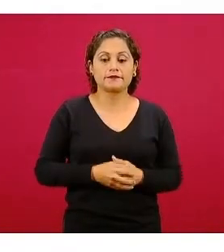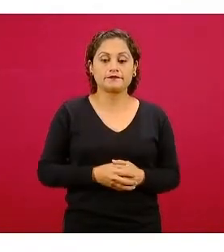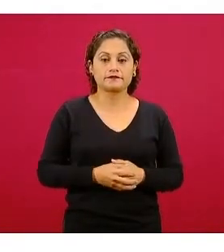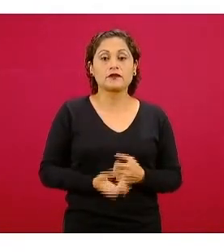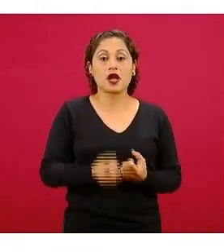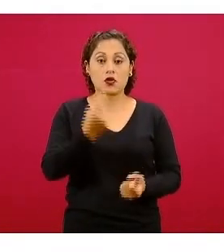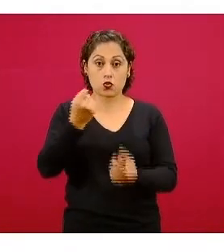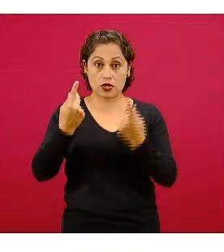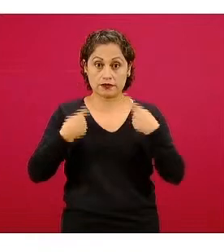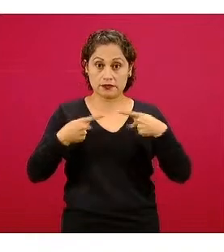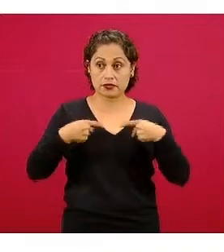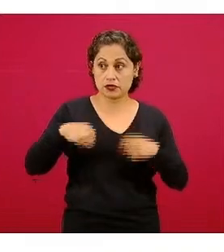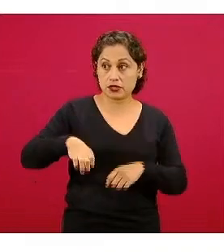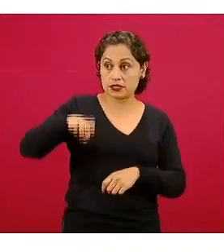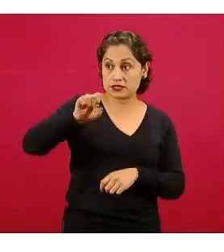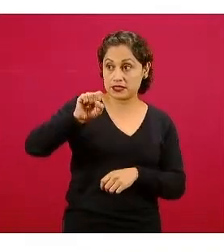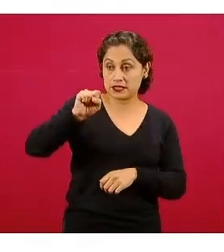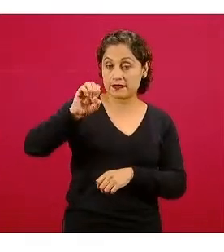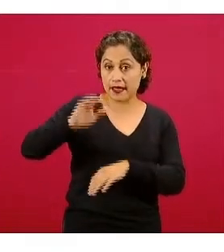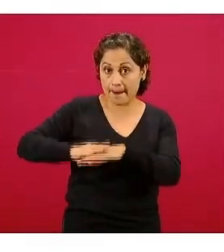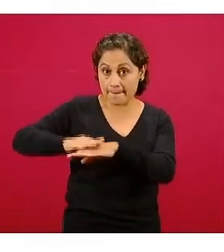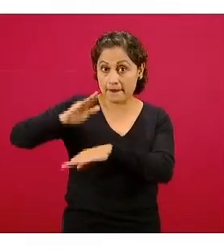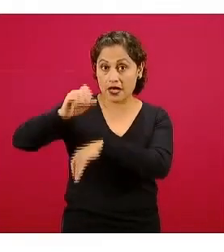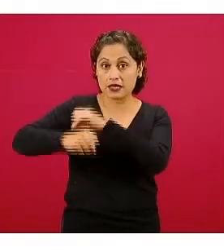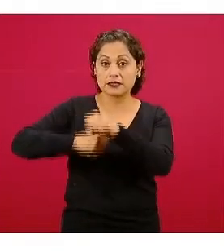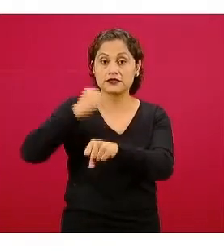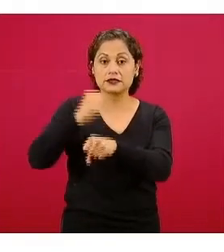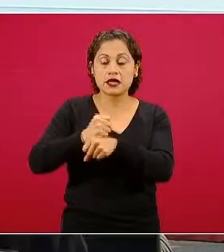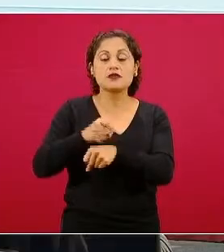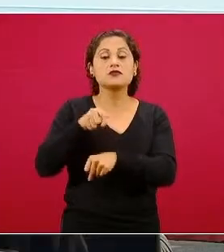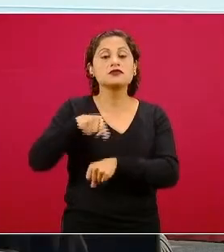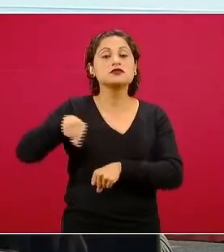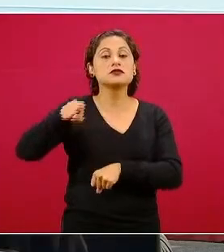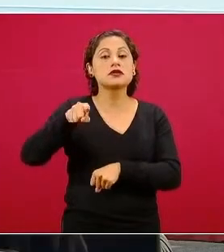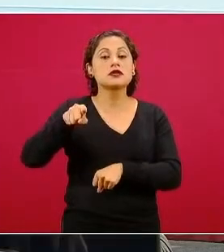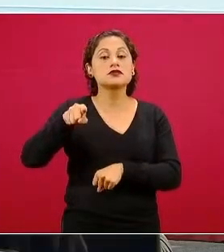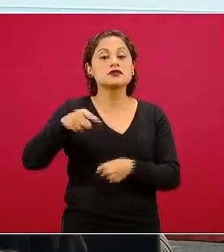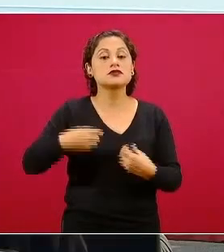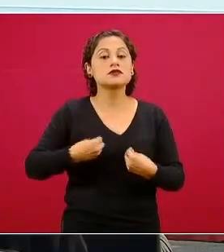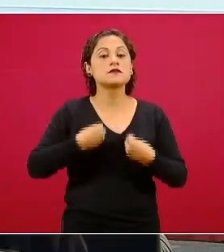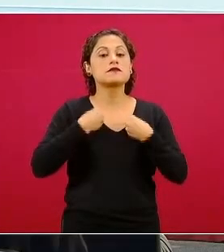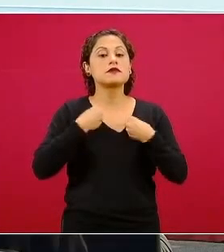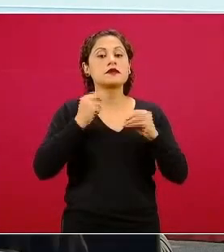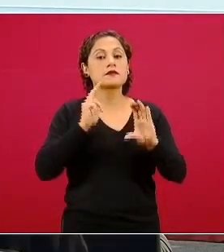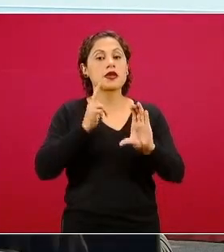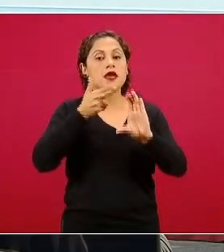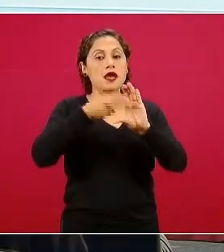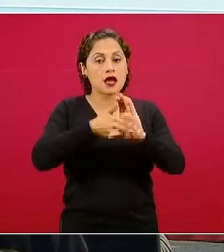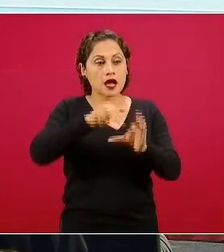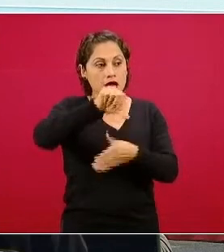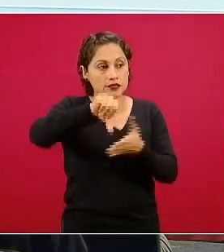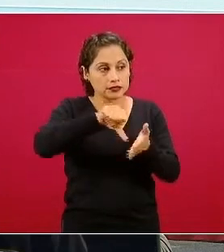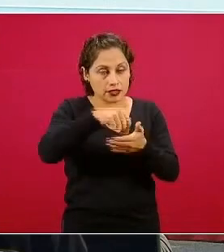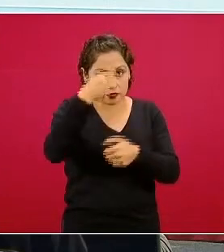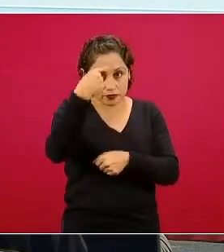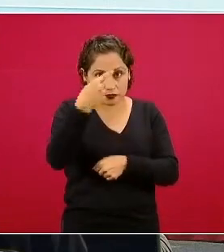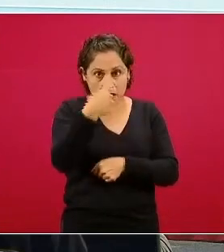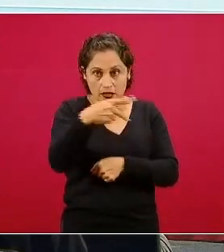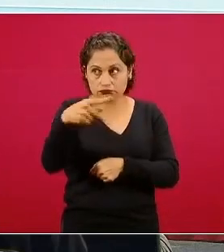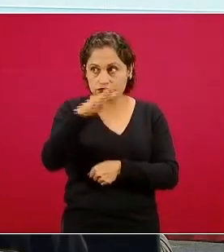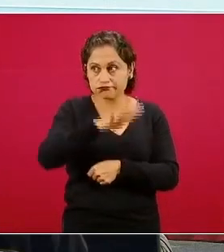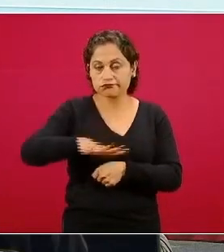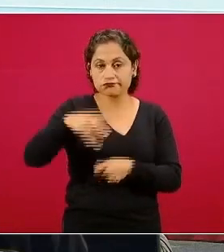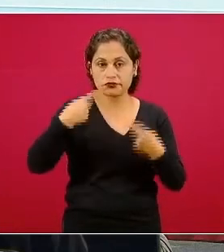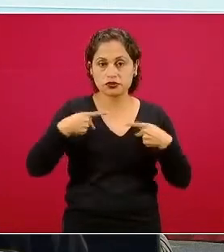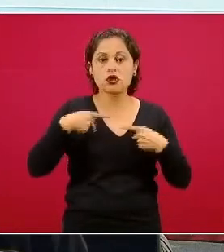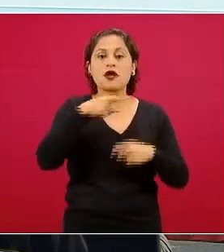de 60 y más años que están en espacios, en centros de atención para el adulto mayor. Esas personas también se